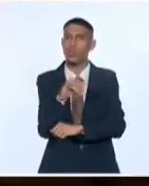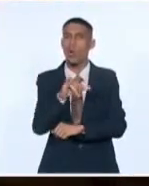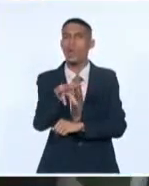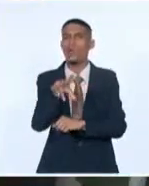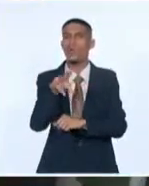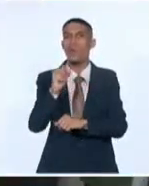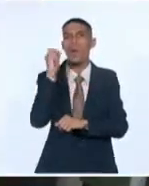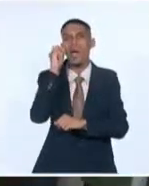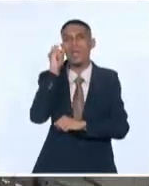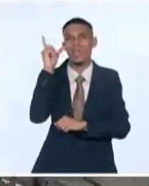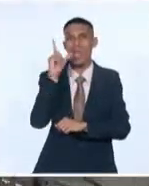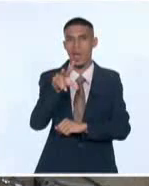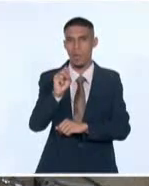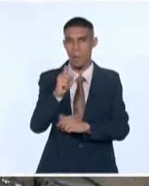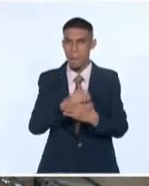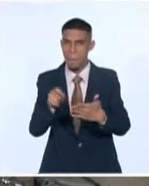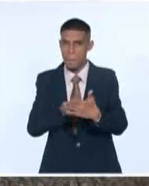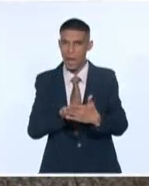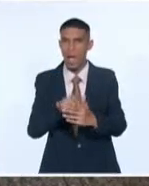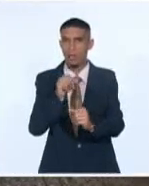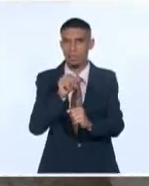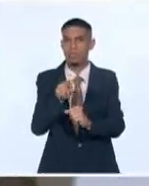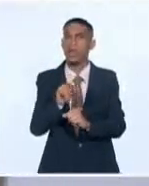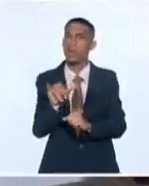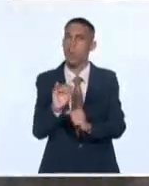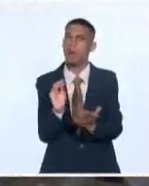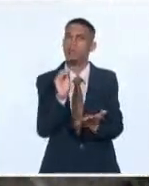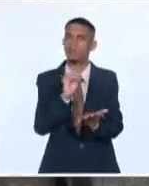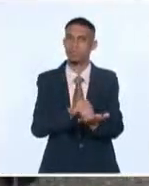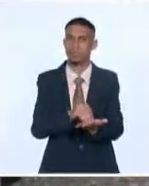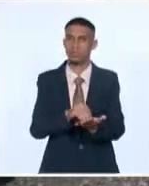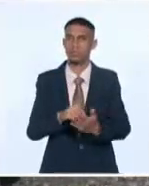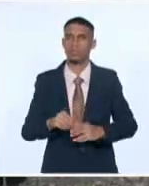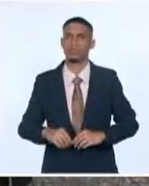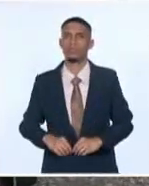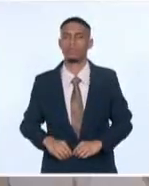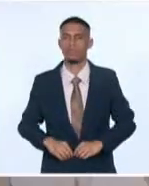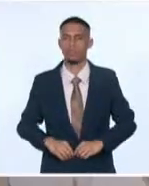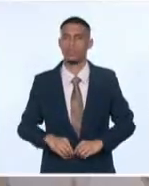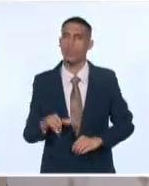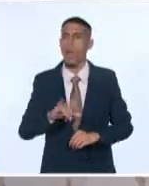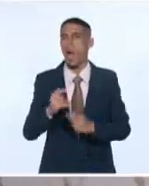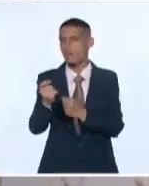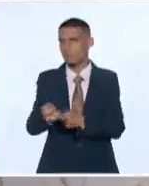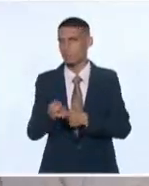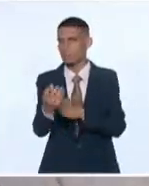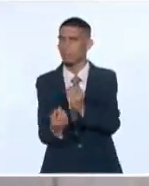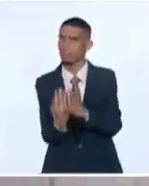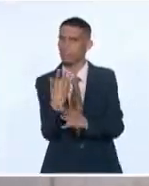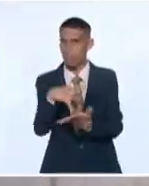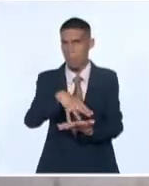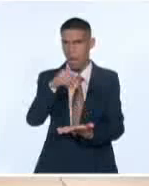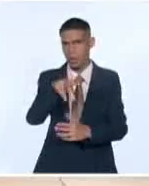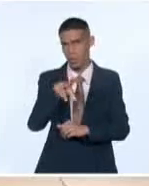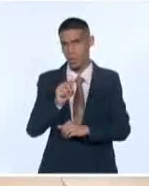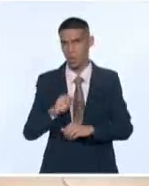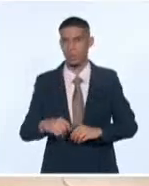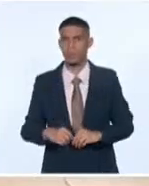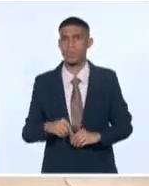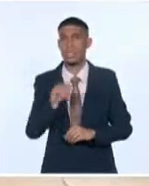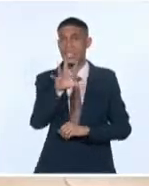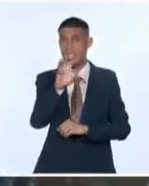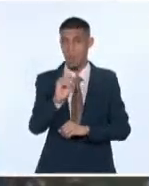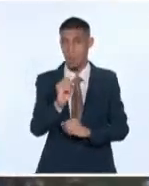docente productiva en los politécnicos de los servicios Horacio Coviella y Agropecuario Mártires de Pino III. Más de 50